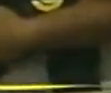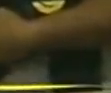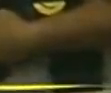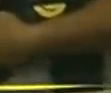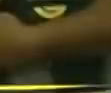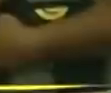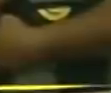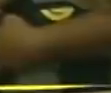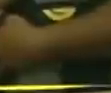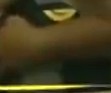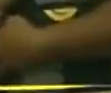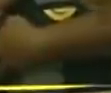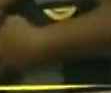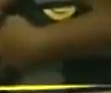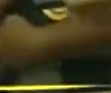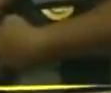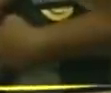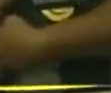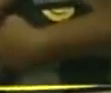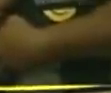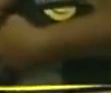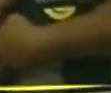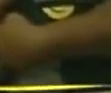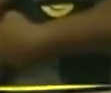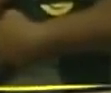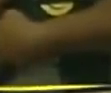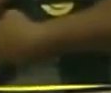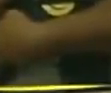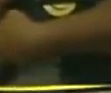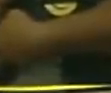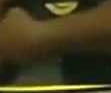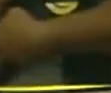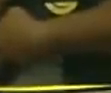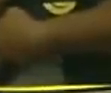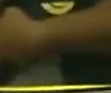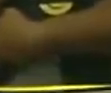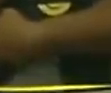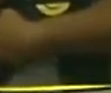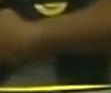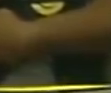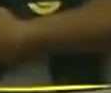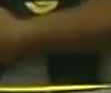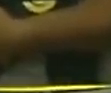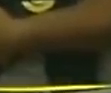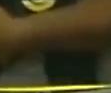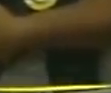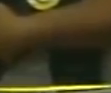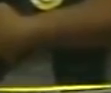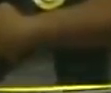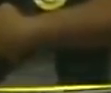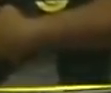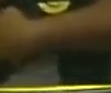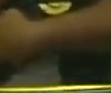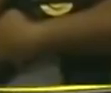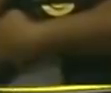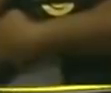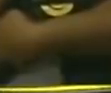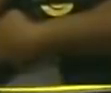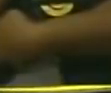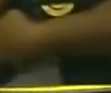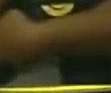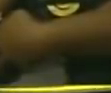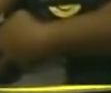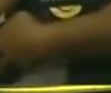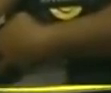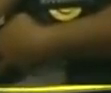de la revolución y de este pueblo que también sigue viendo con esperanza para seguir nosotros adelante. Y así, con la felicidad de